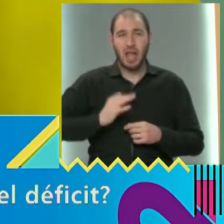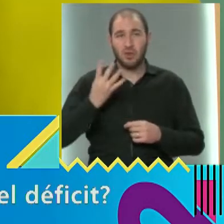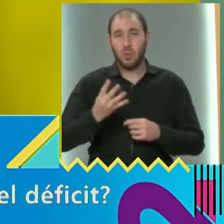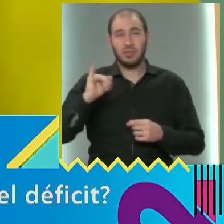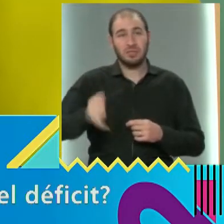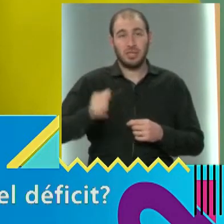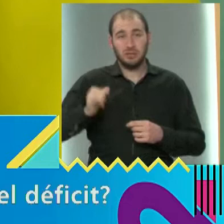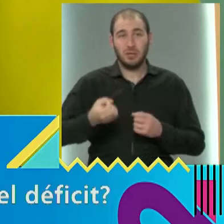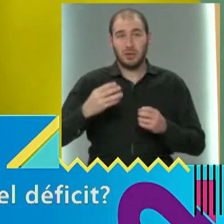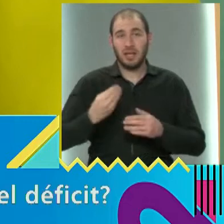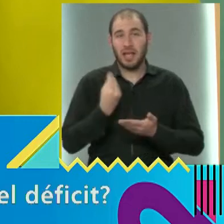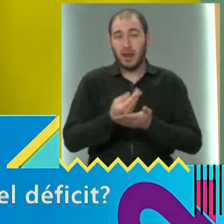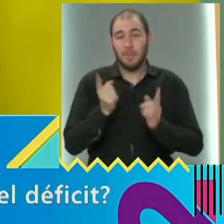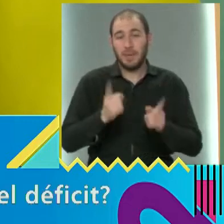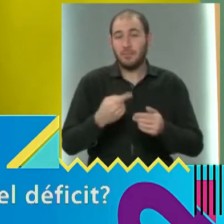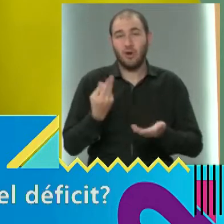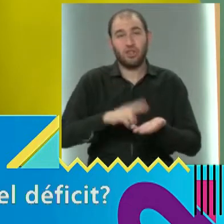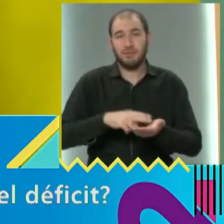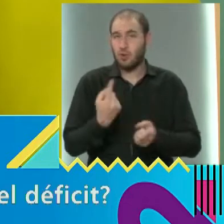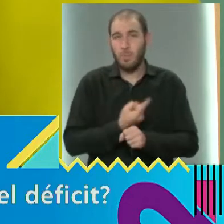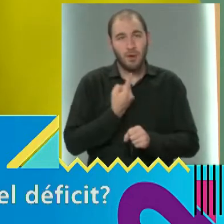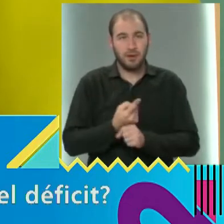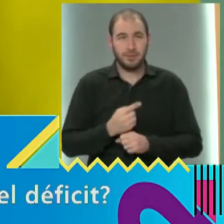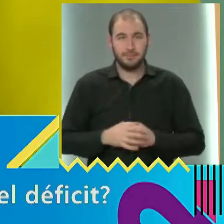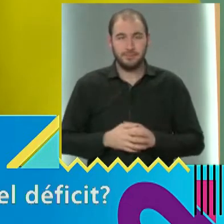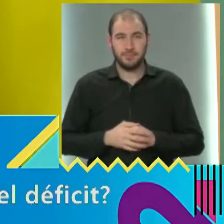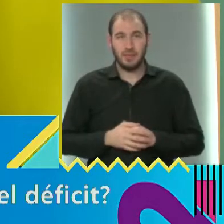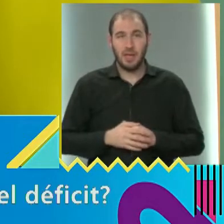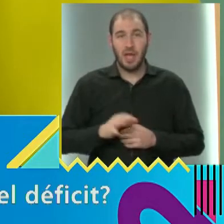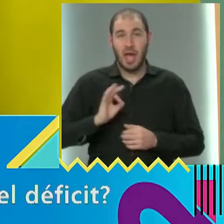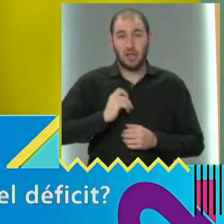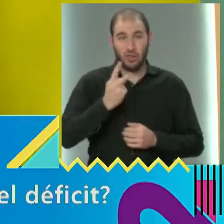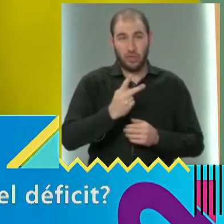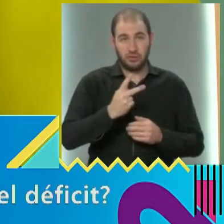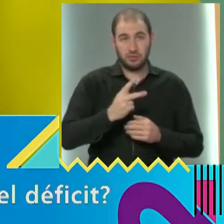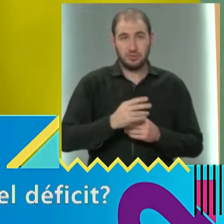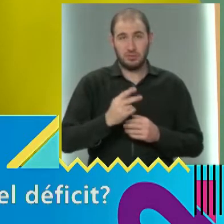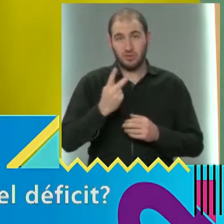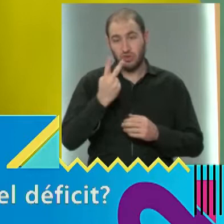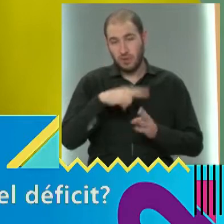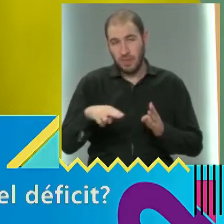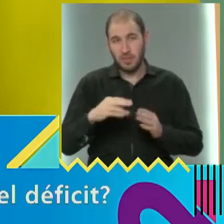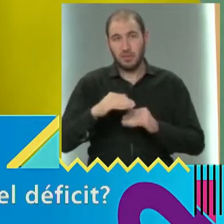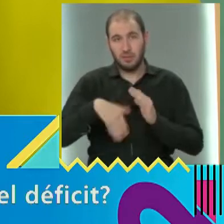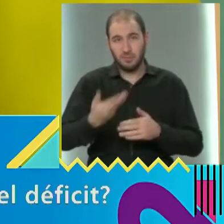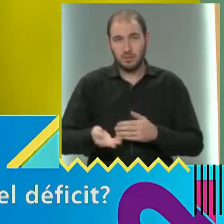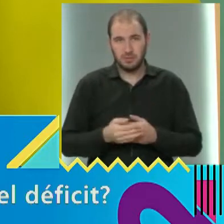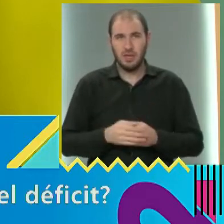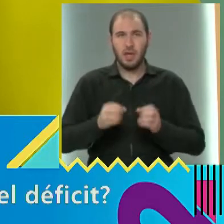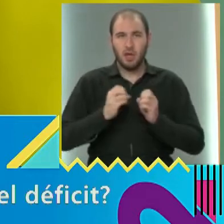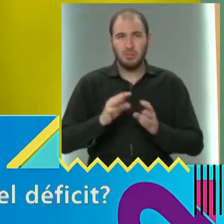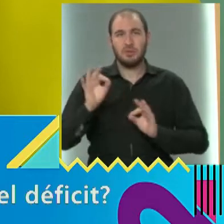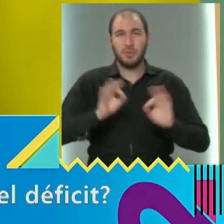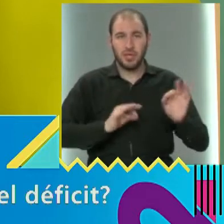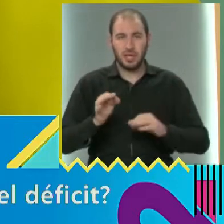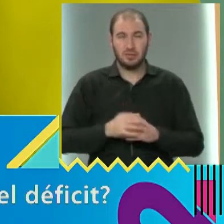sí, porque acá no hay reelección. Entonces, después de 2 años, casi y medio, inicia un